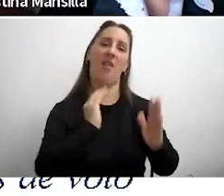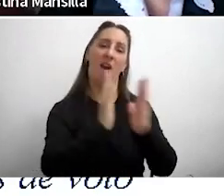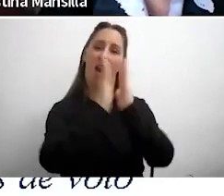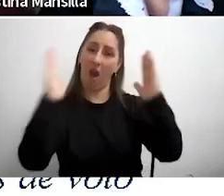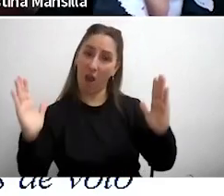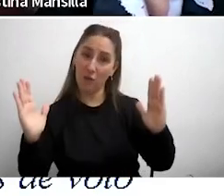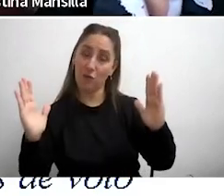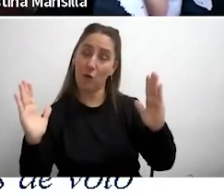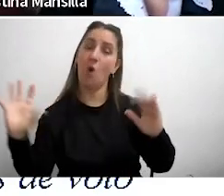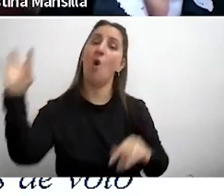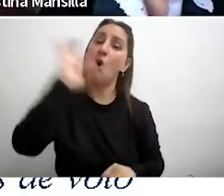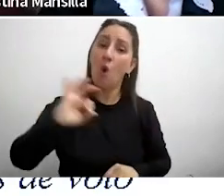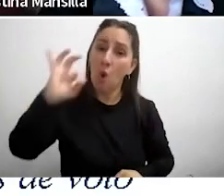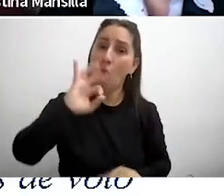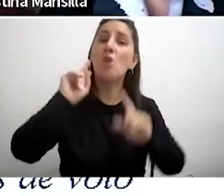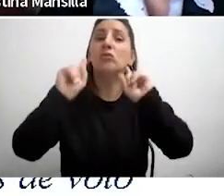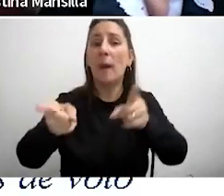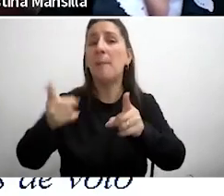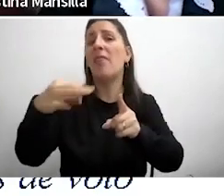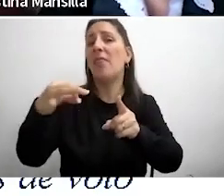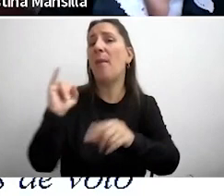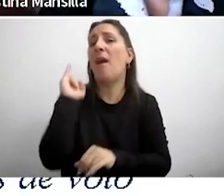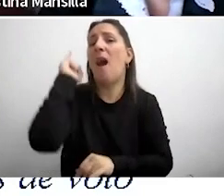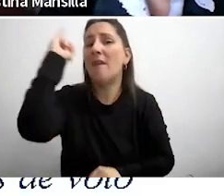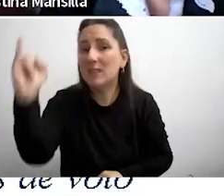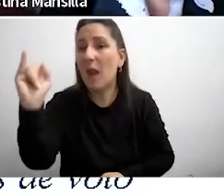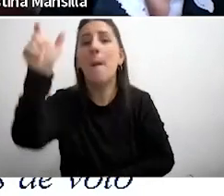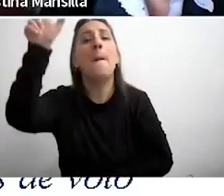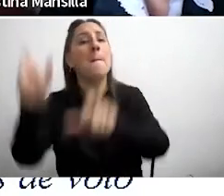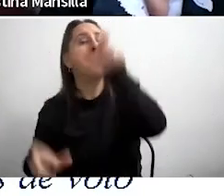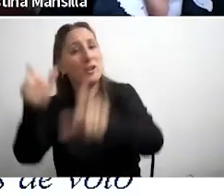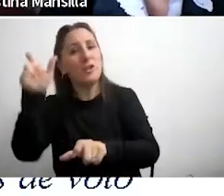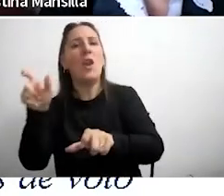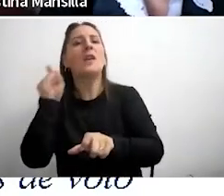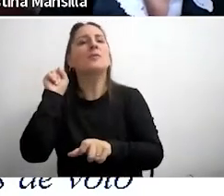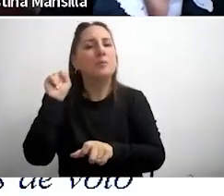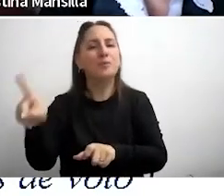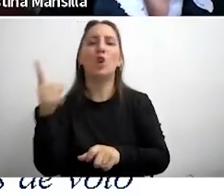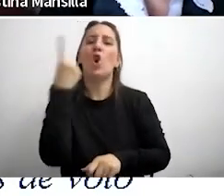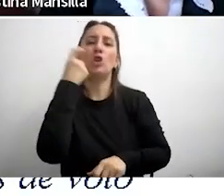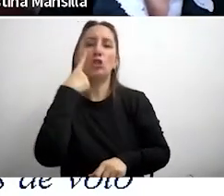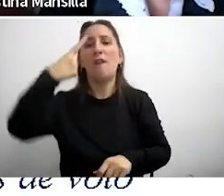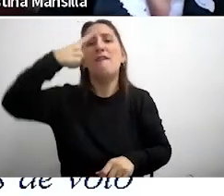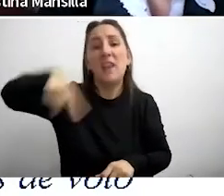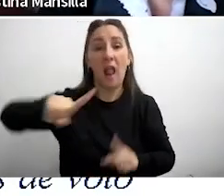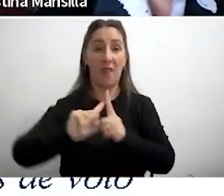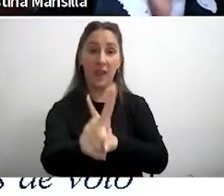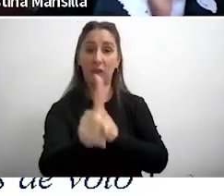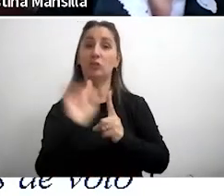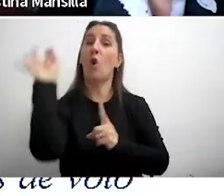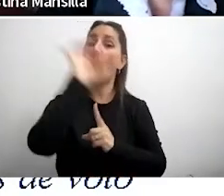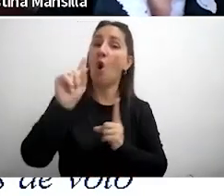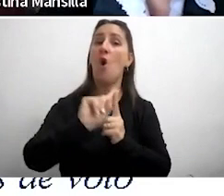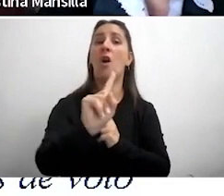su defecto tendrá que reportar a aquellas personas que ejerzan control final directo o indirecto.